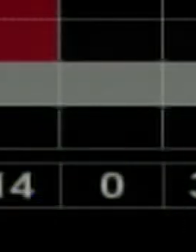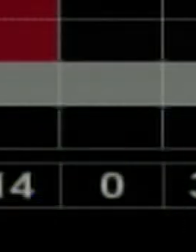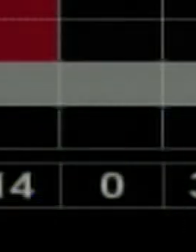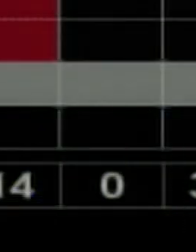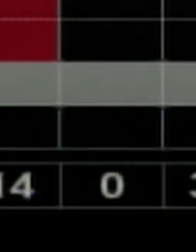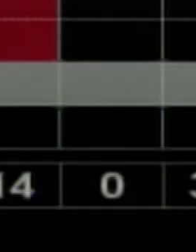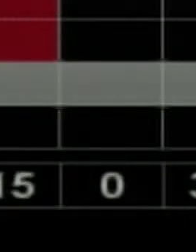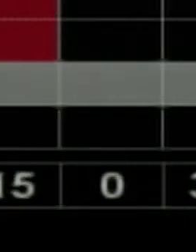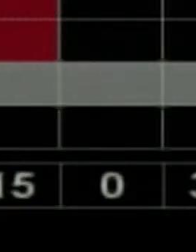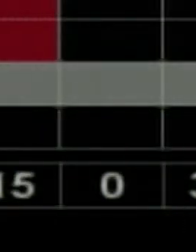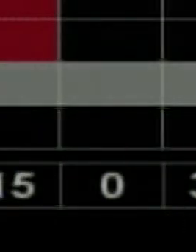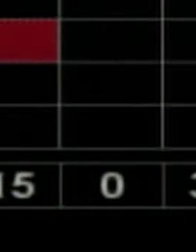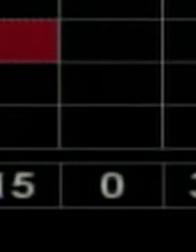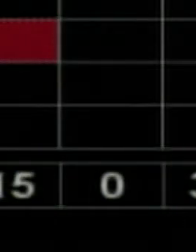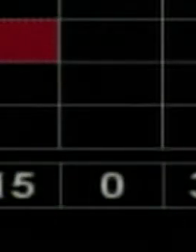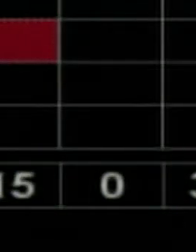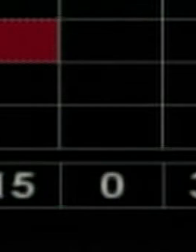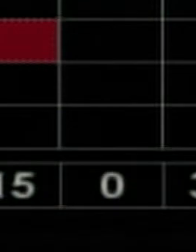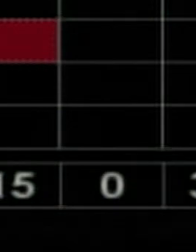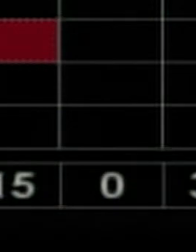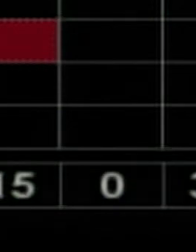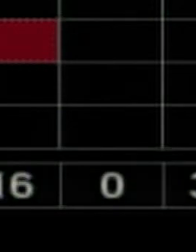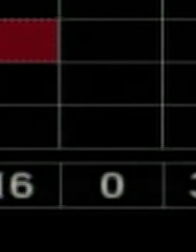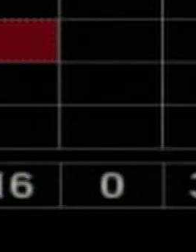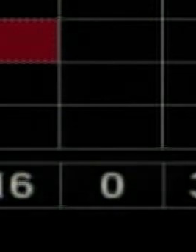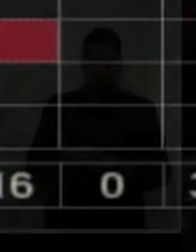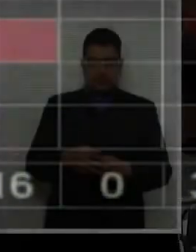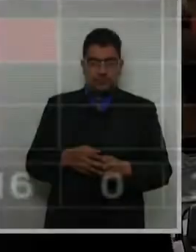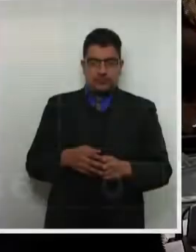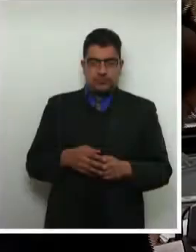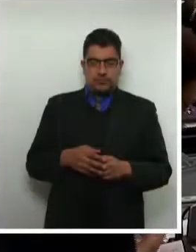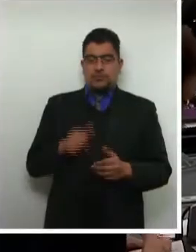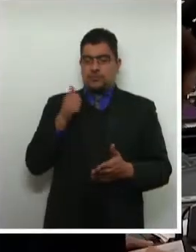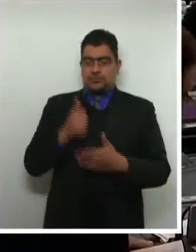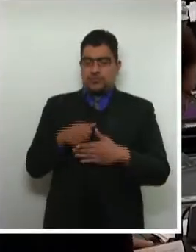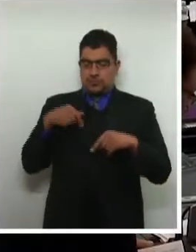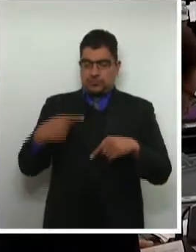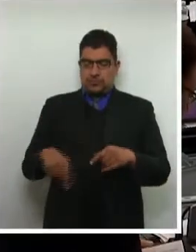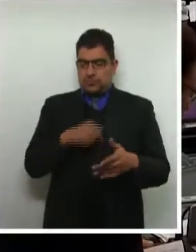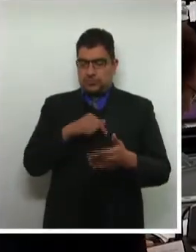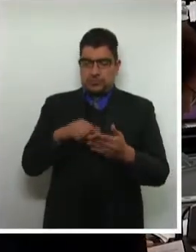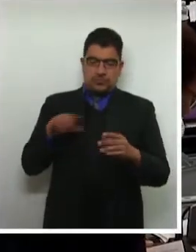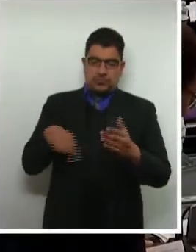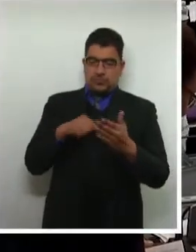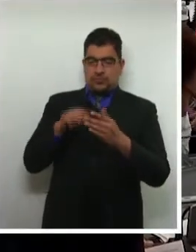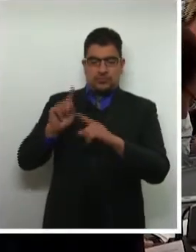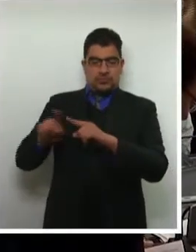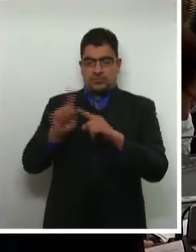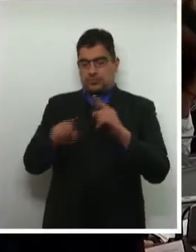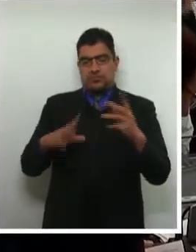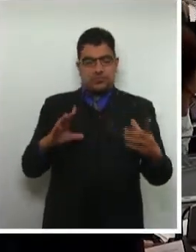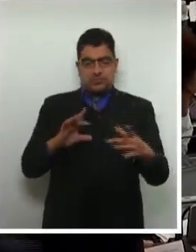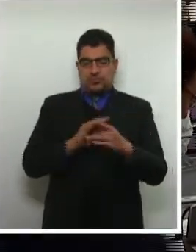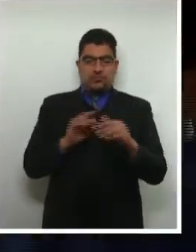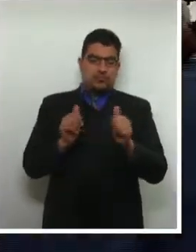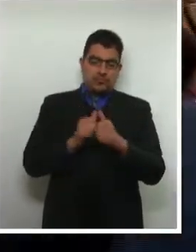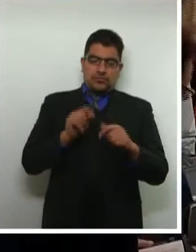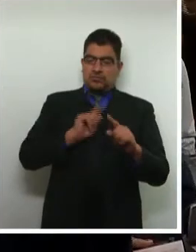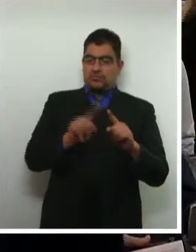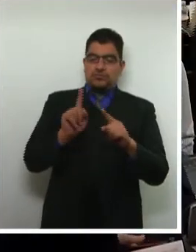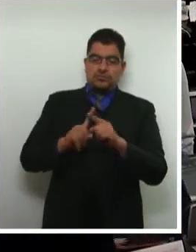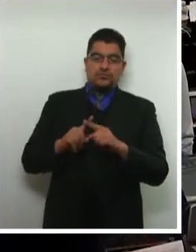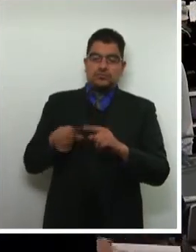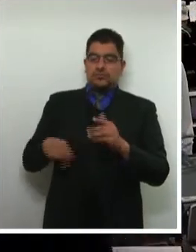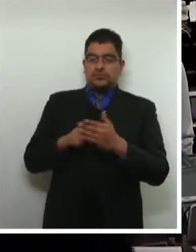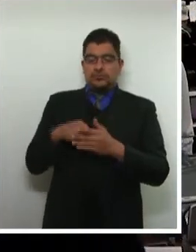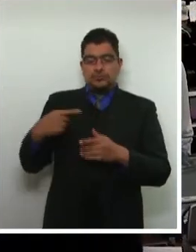los susceptibles de serlo, que se localicen en su territorio, así como de aquellas relacionadas con el